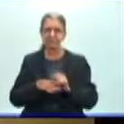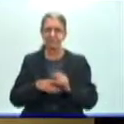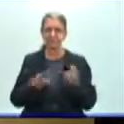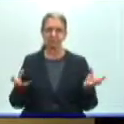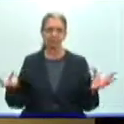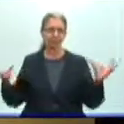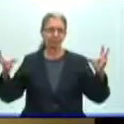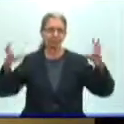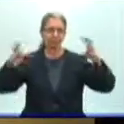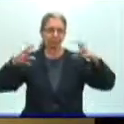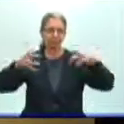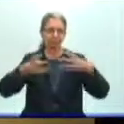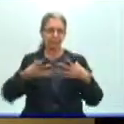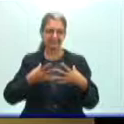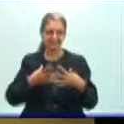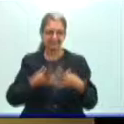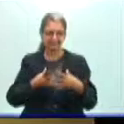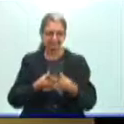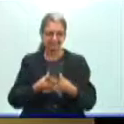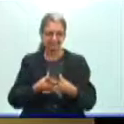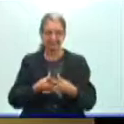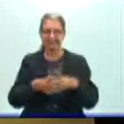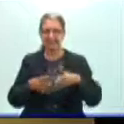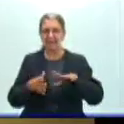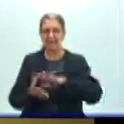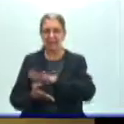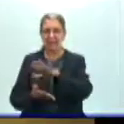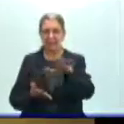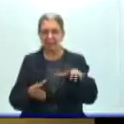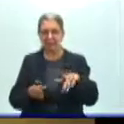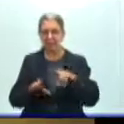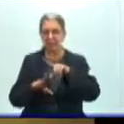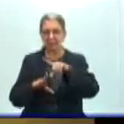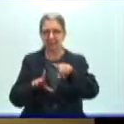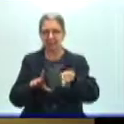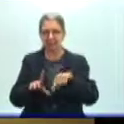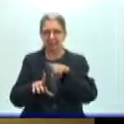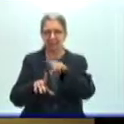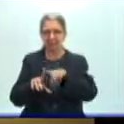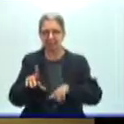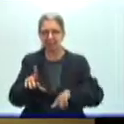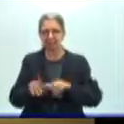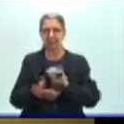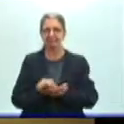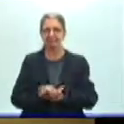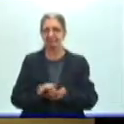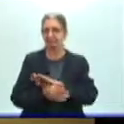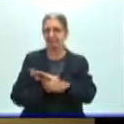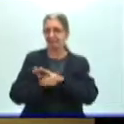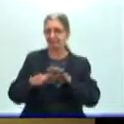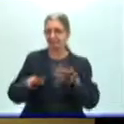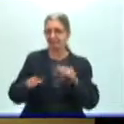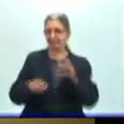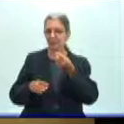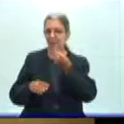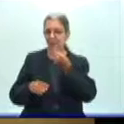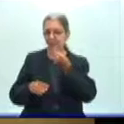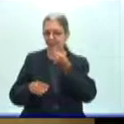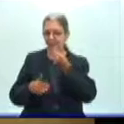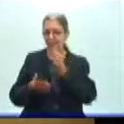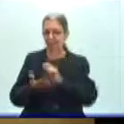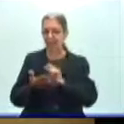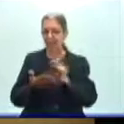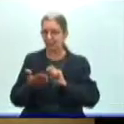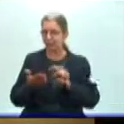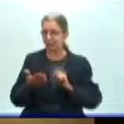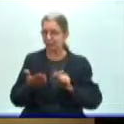integrando conocimientos de la geometría plana. Entonces ya estás en condiciones de anotar